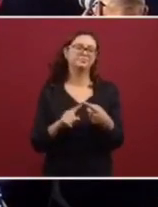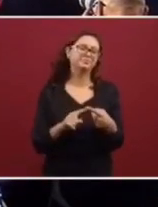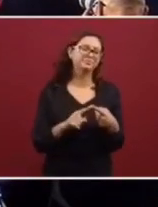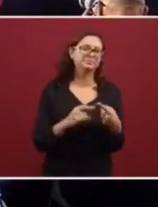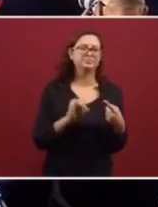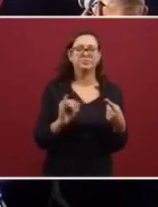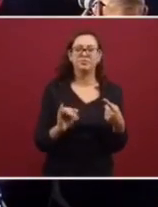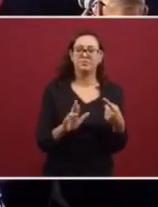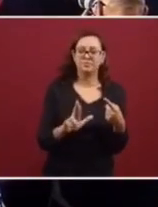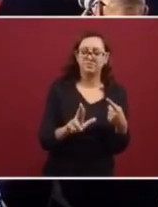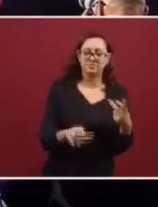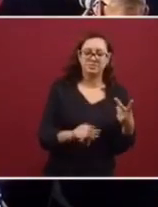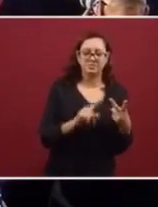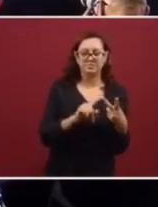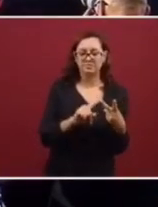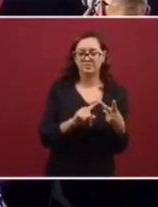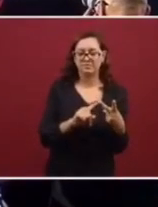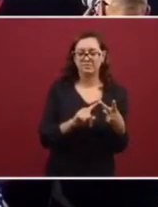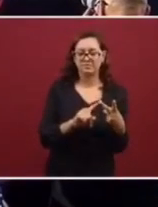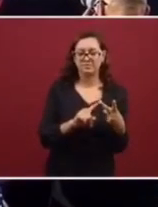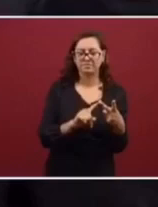junior,